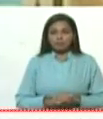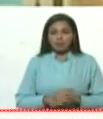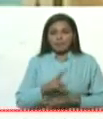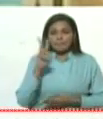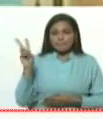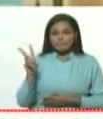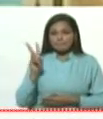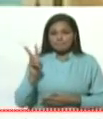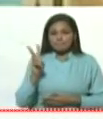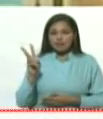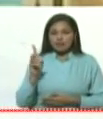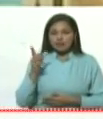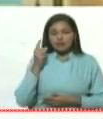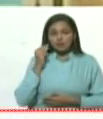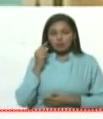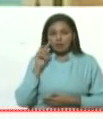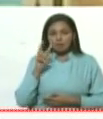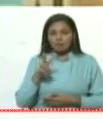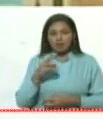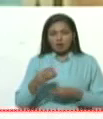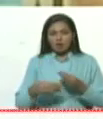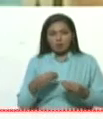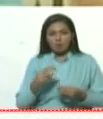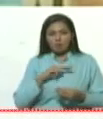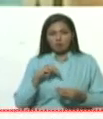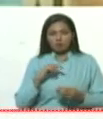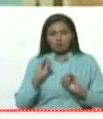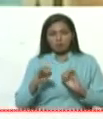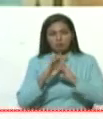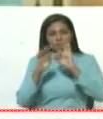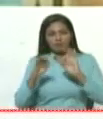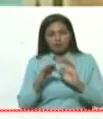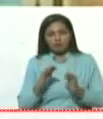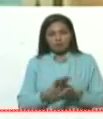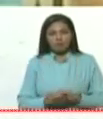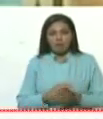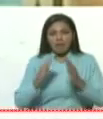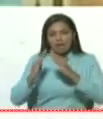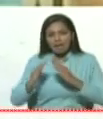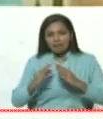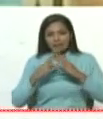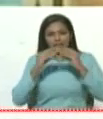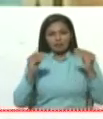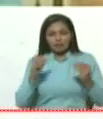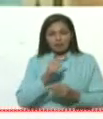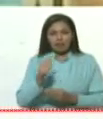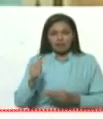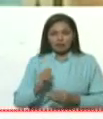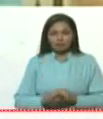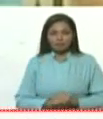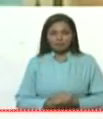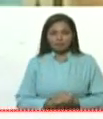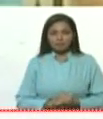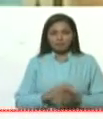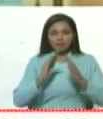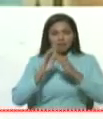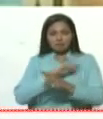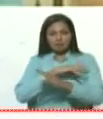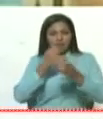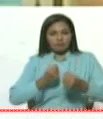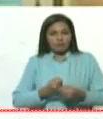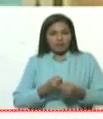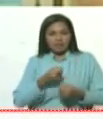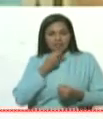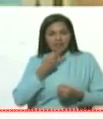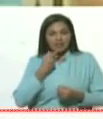Venezuela sea lo que tiene que ser, la casa de todos, la casa confortable y